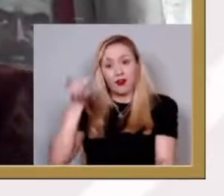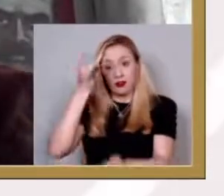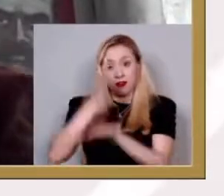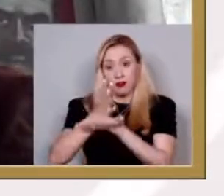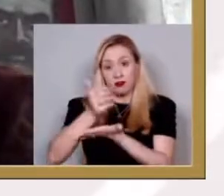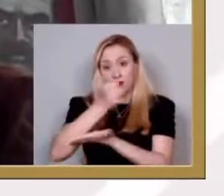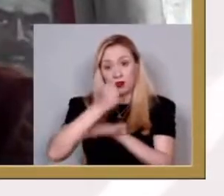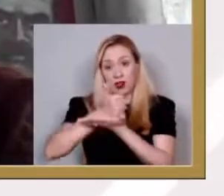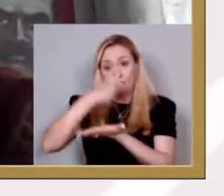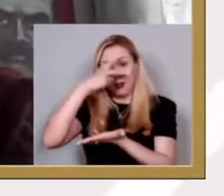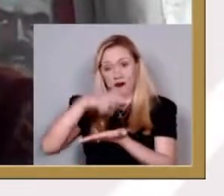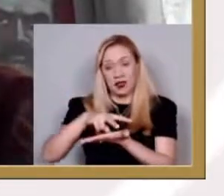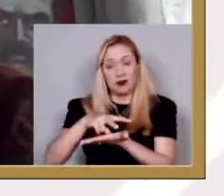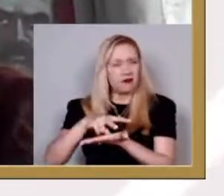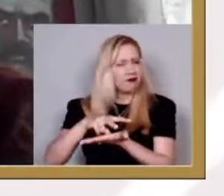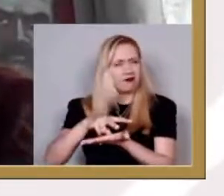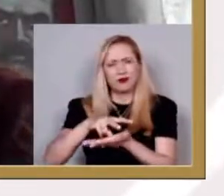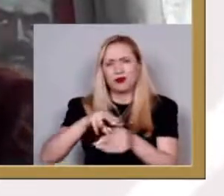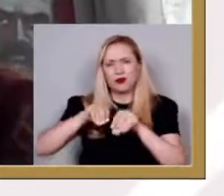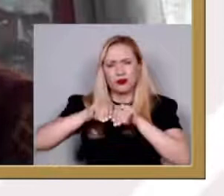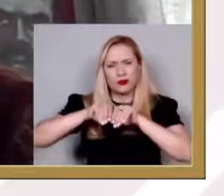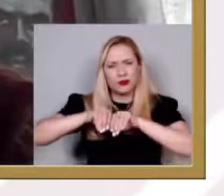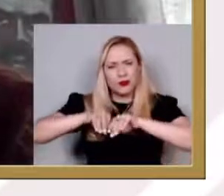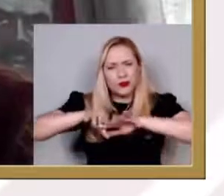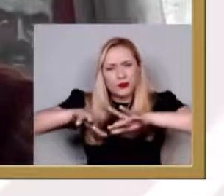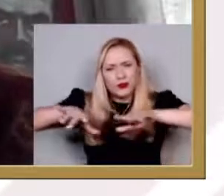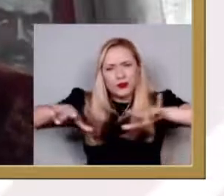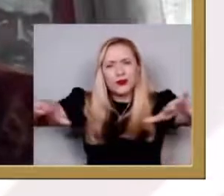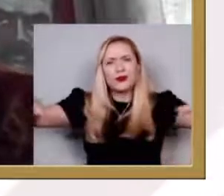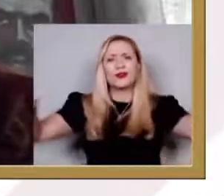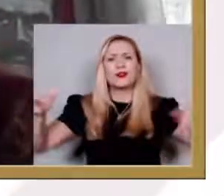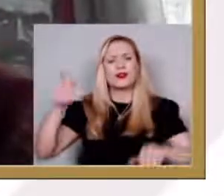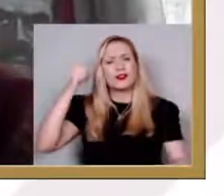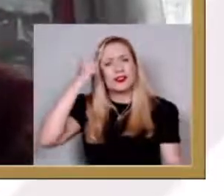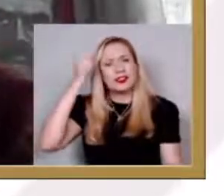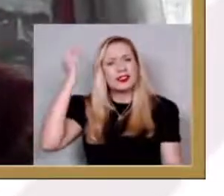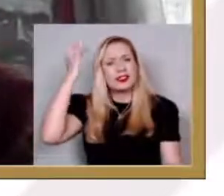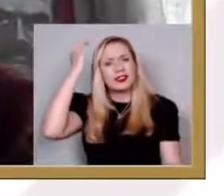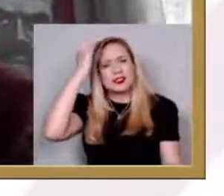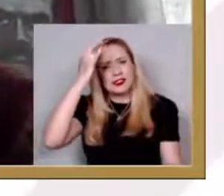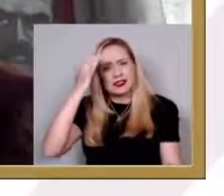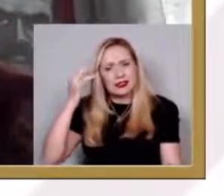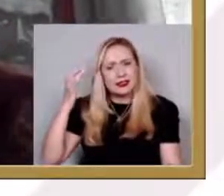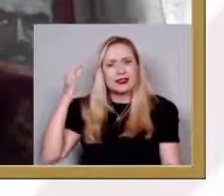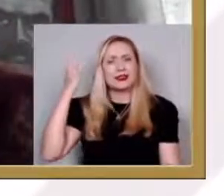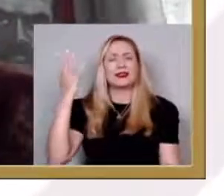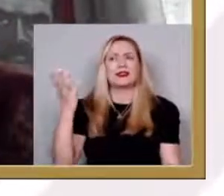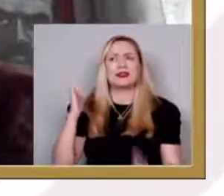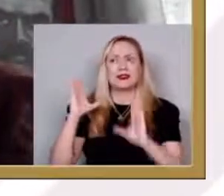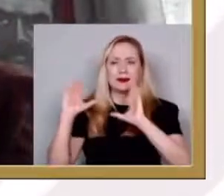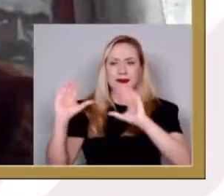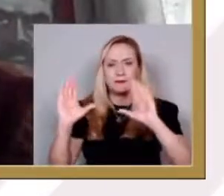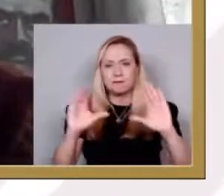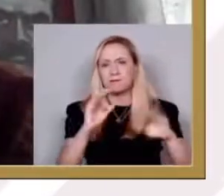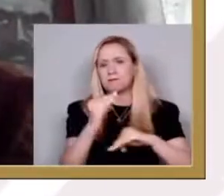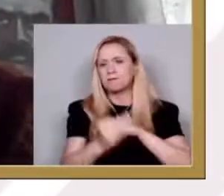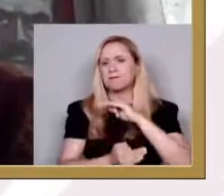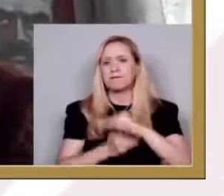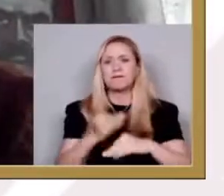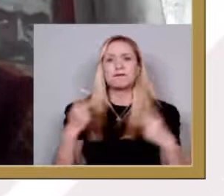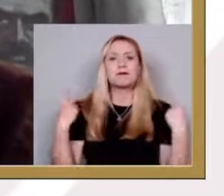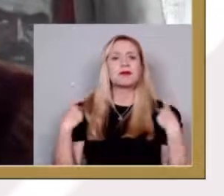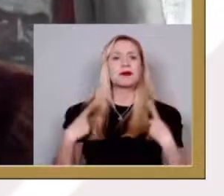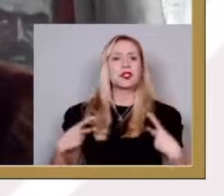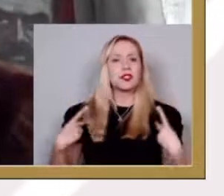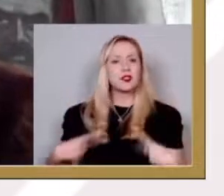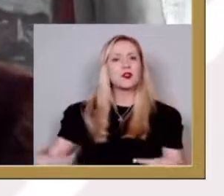México, pero podemos hacerlo si sensibilizamos, concientizamos a toda la